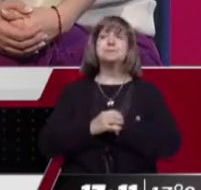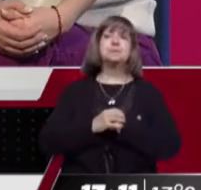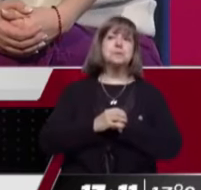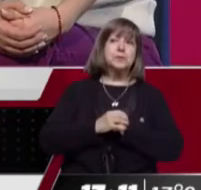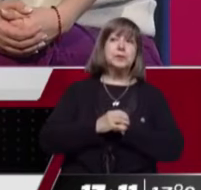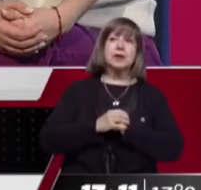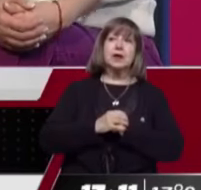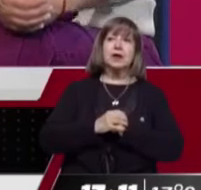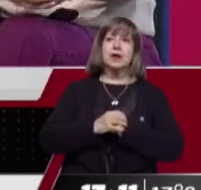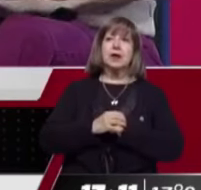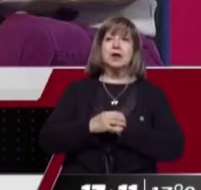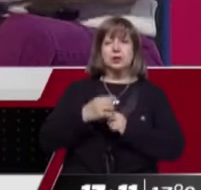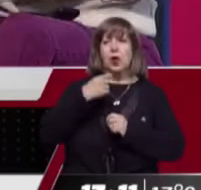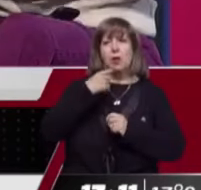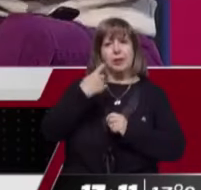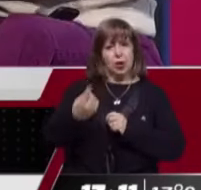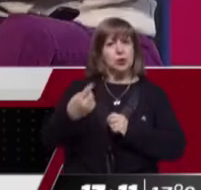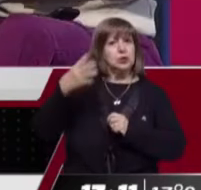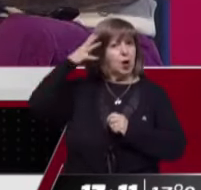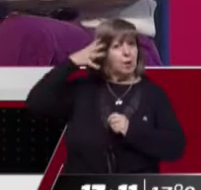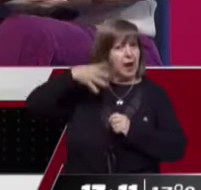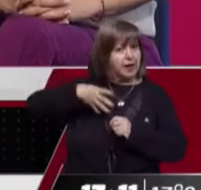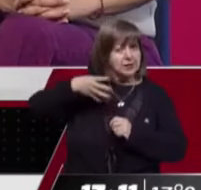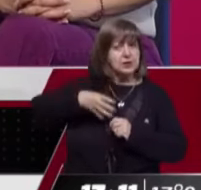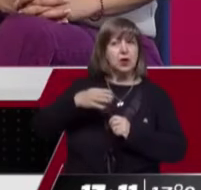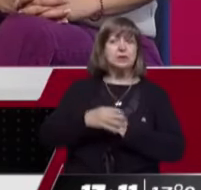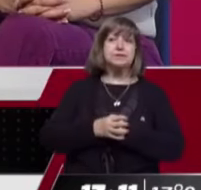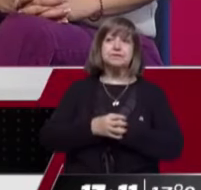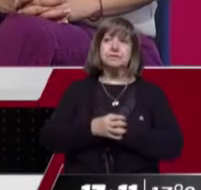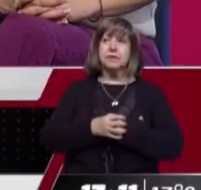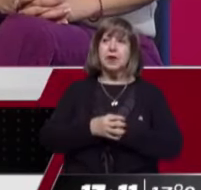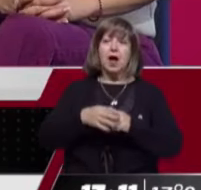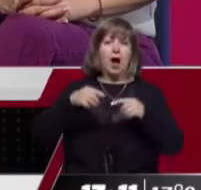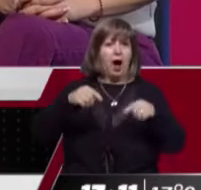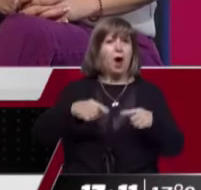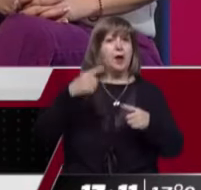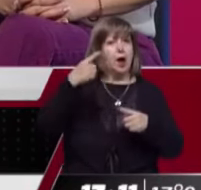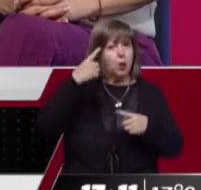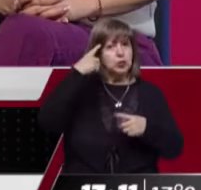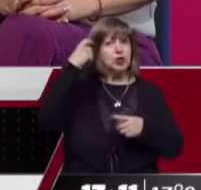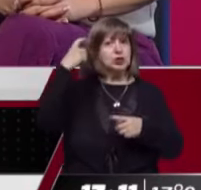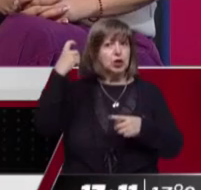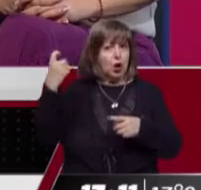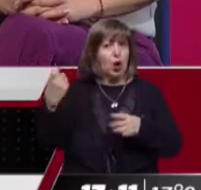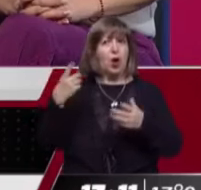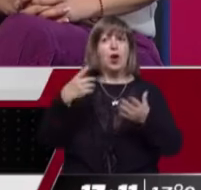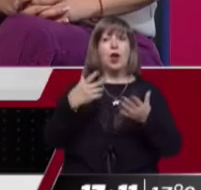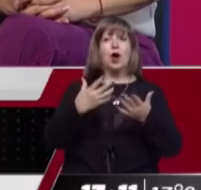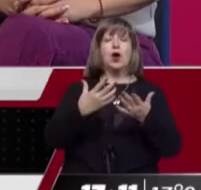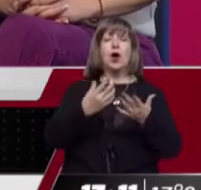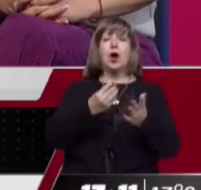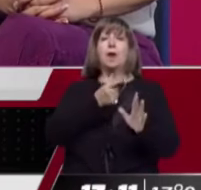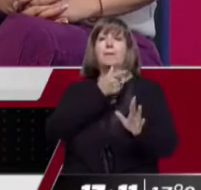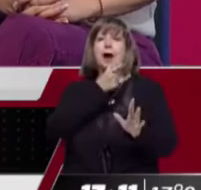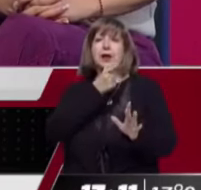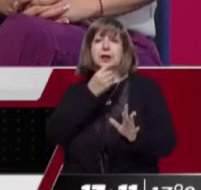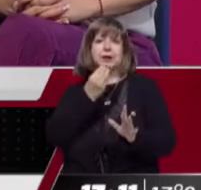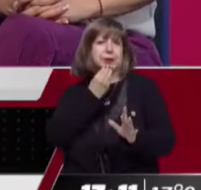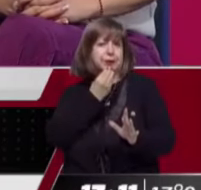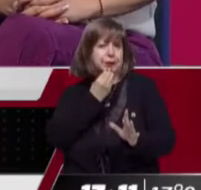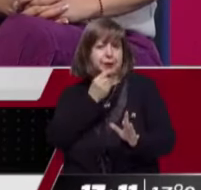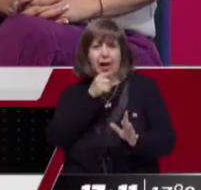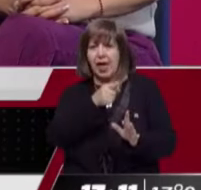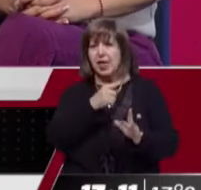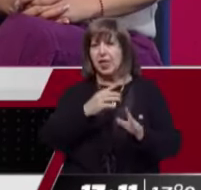de estas pericias que ahora hablan de bueno, simulación,